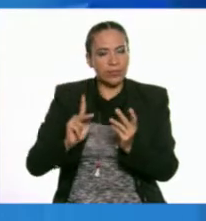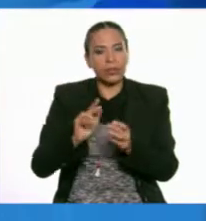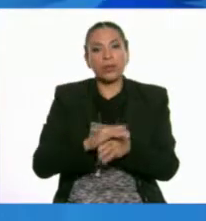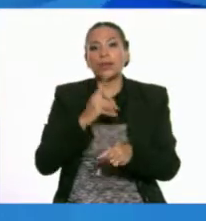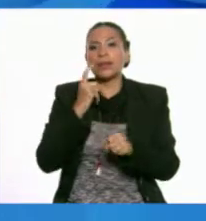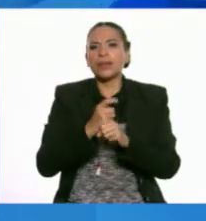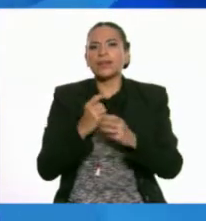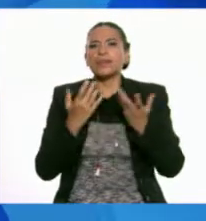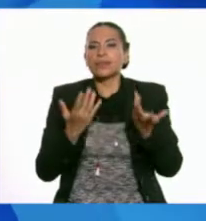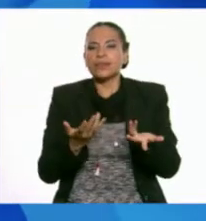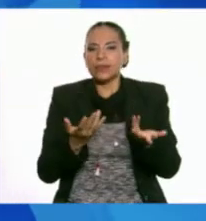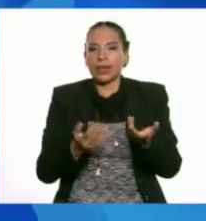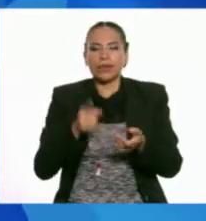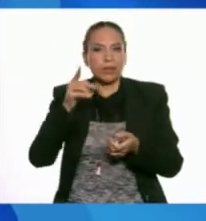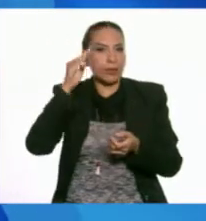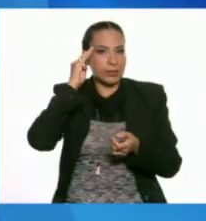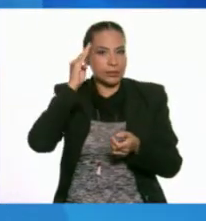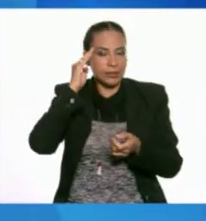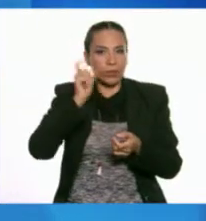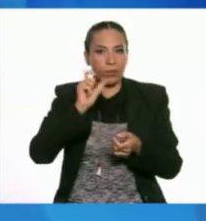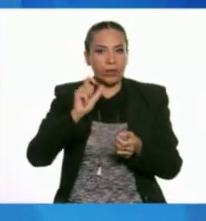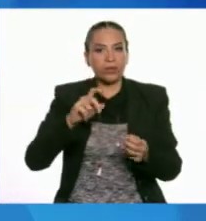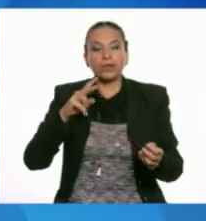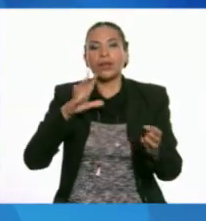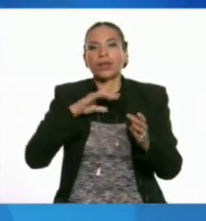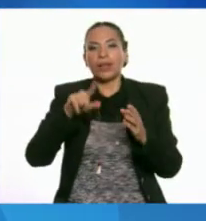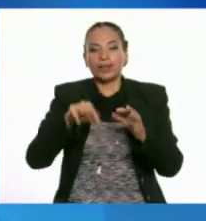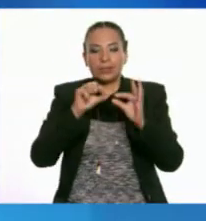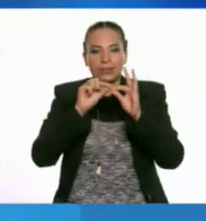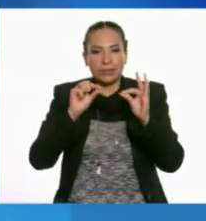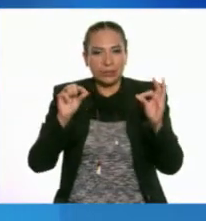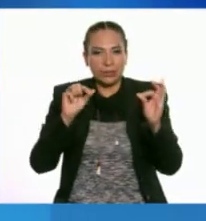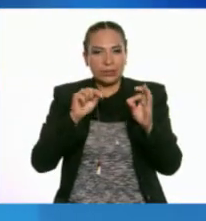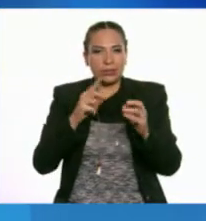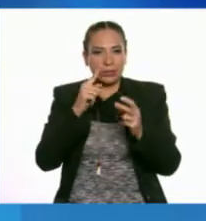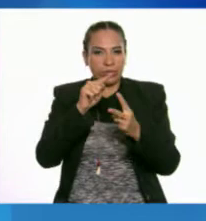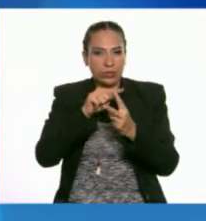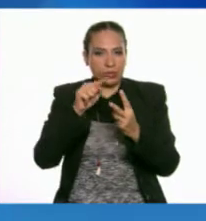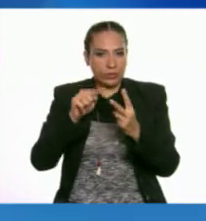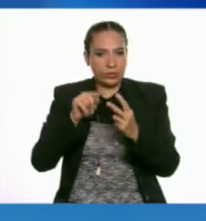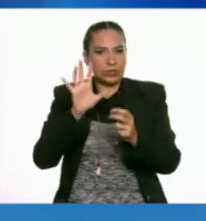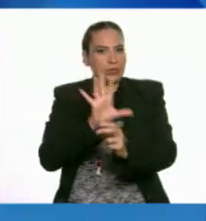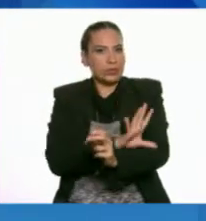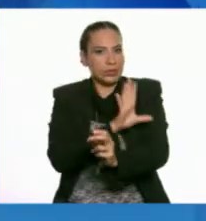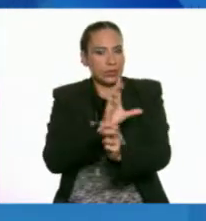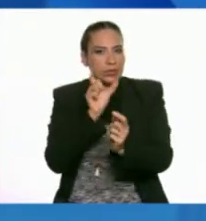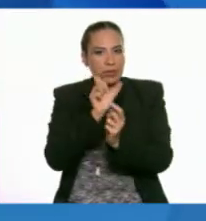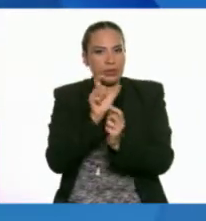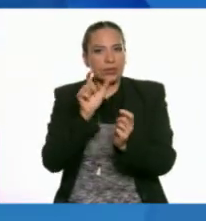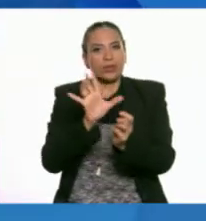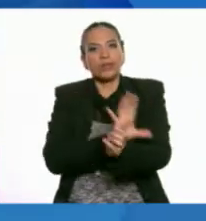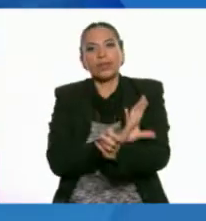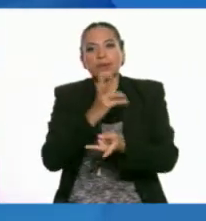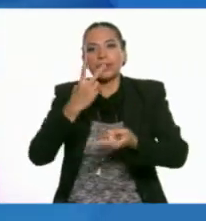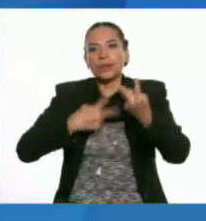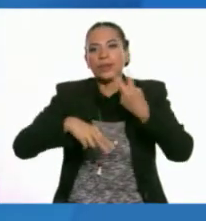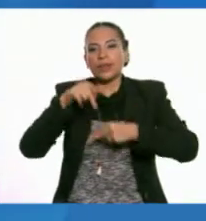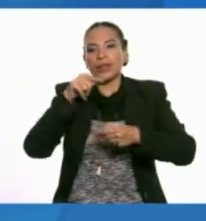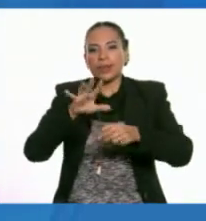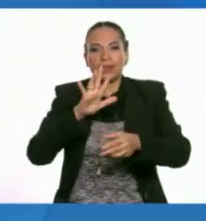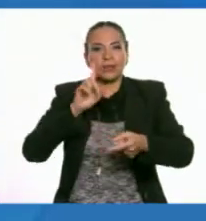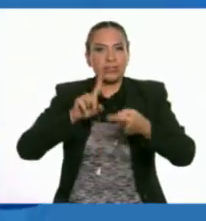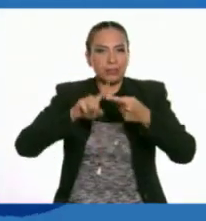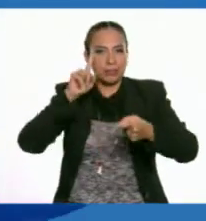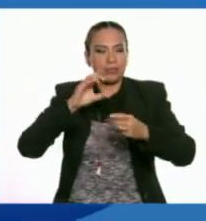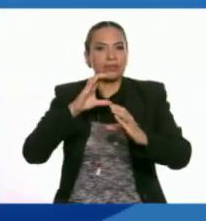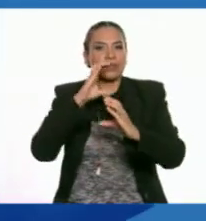primer lugar, él pensaba que al conectar un hilo metálico a los dos extremos de la batería, la corriente eléctrica hace que el cable se